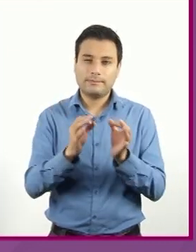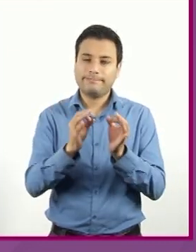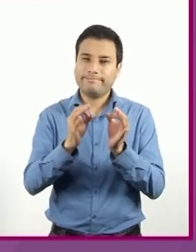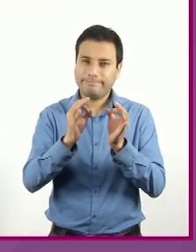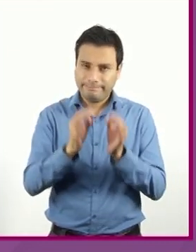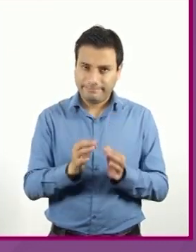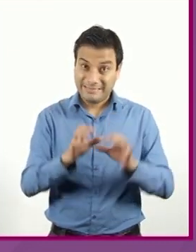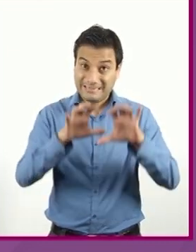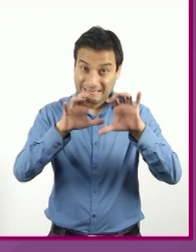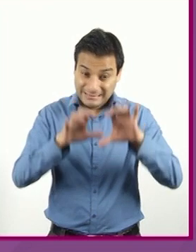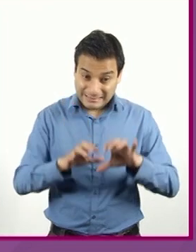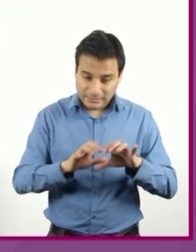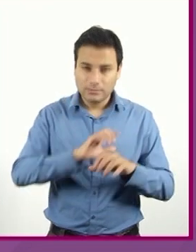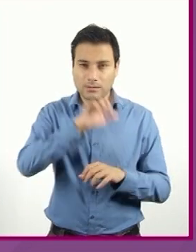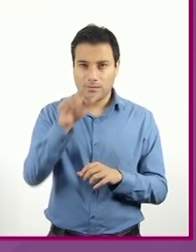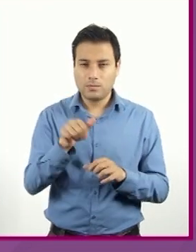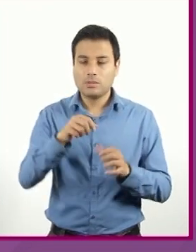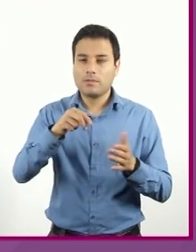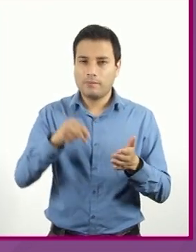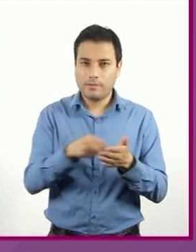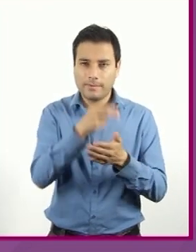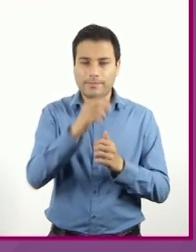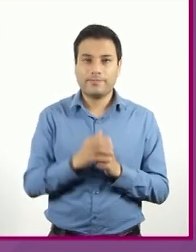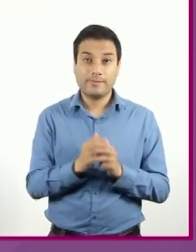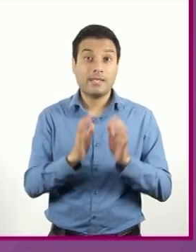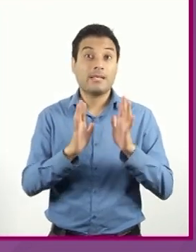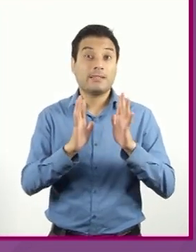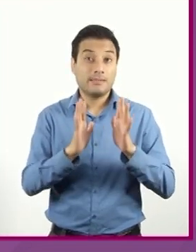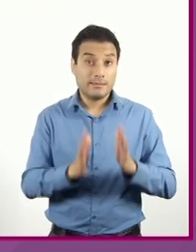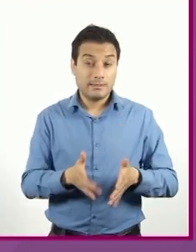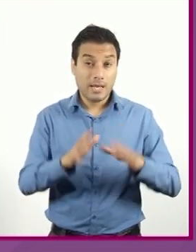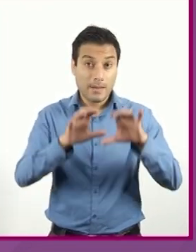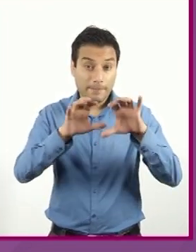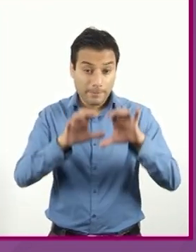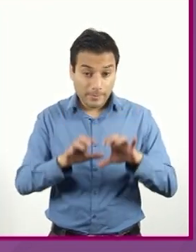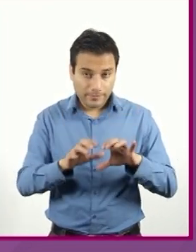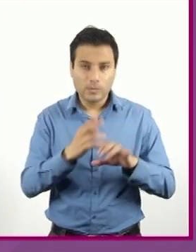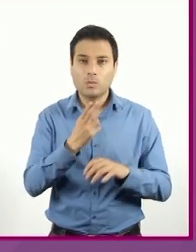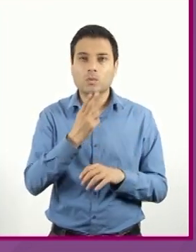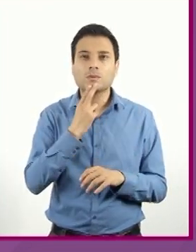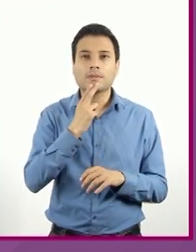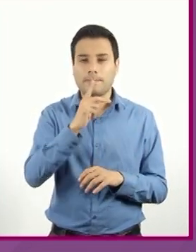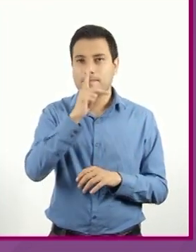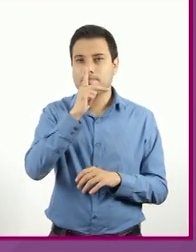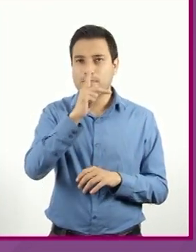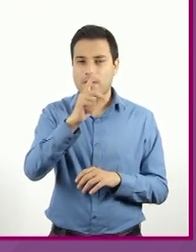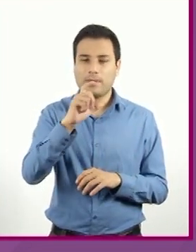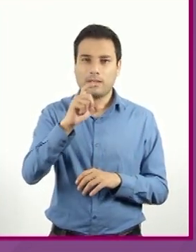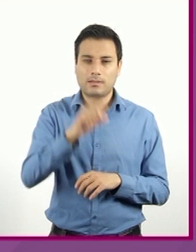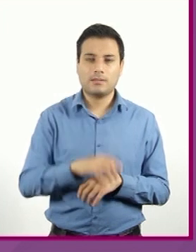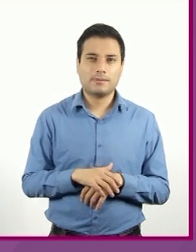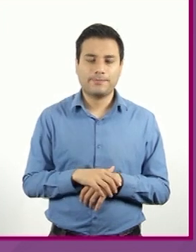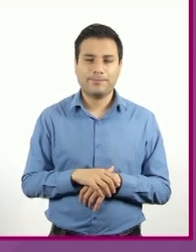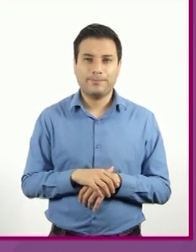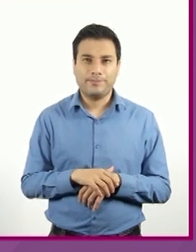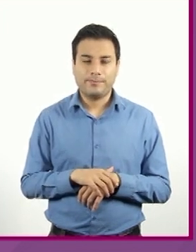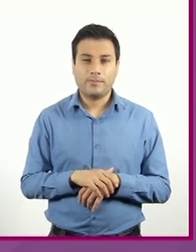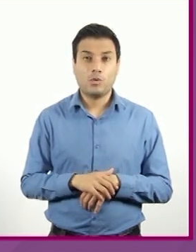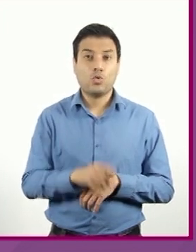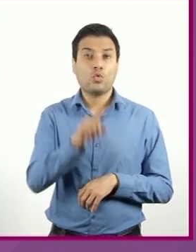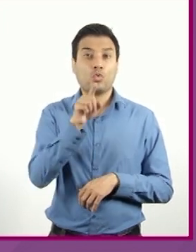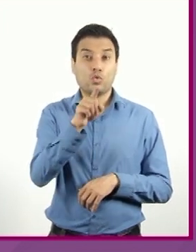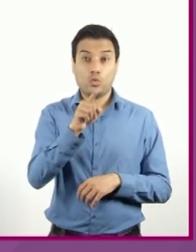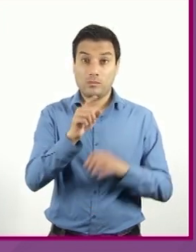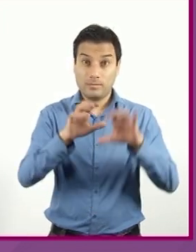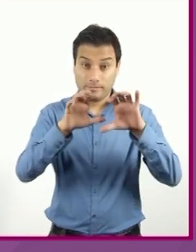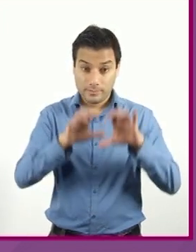firmar. Cuando anote sus datos, emplear solo mayúsculas. Cuando concluya el